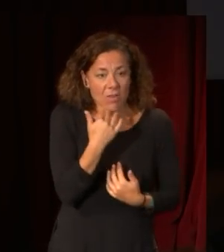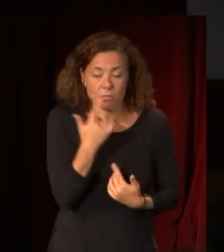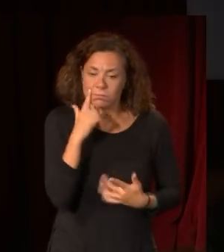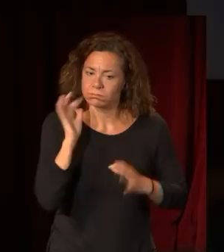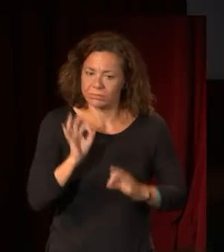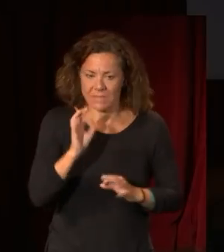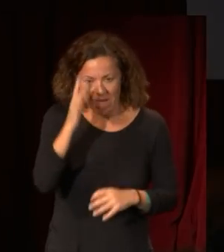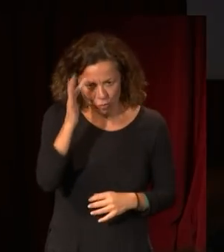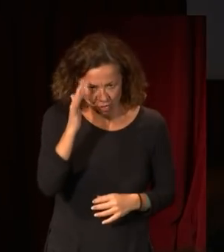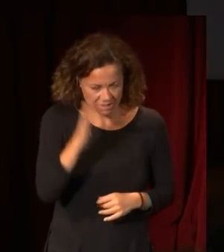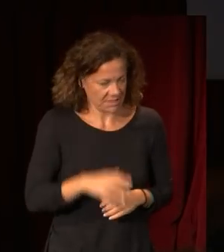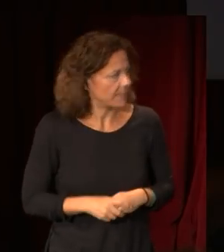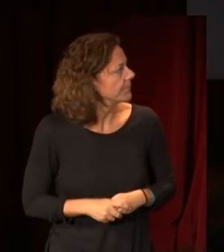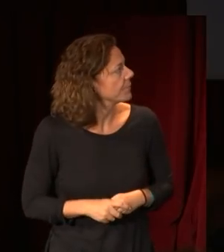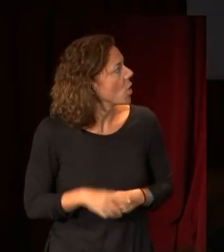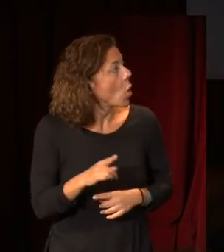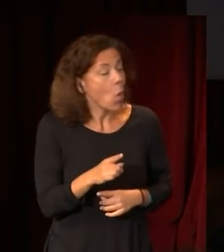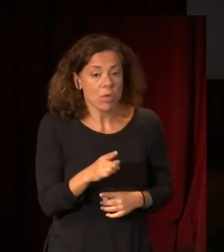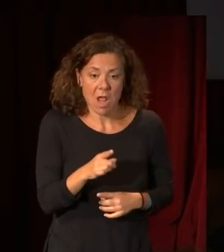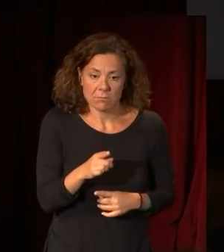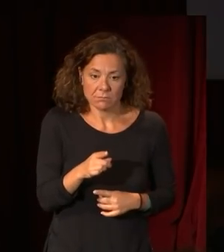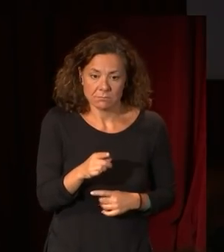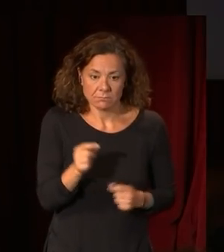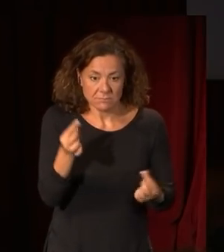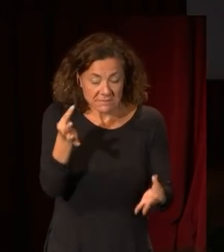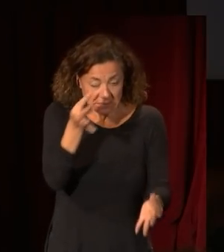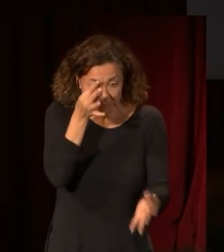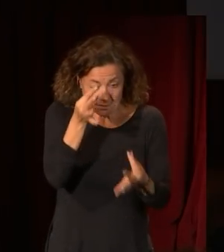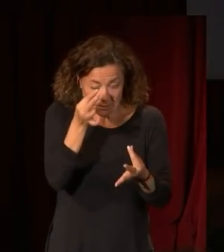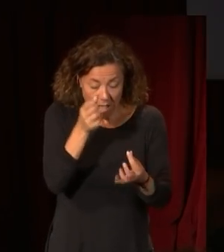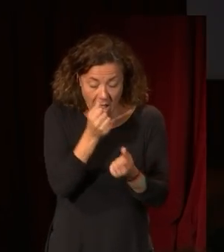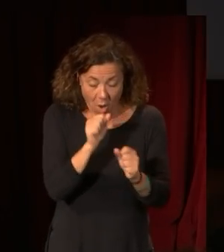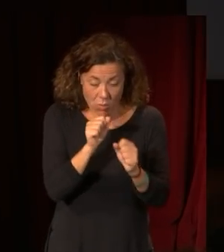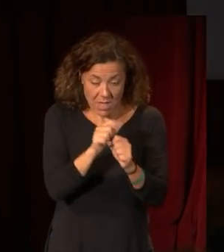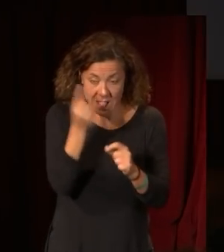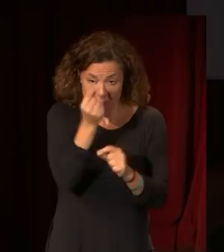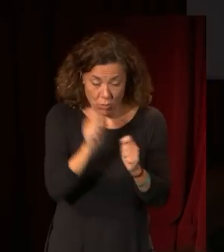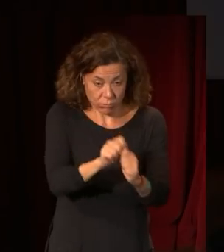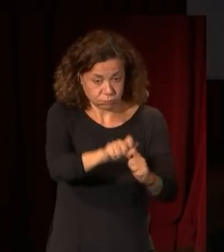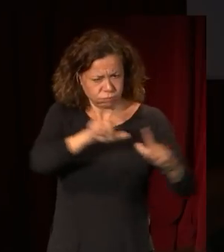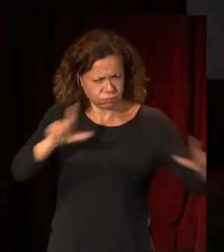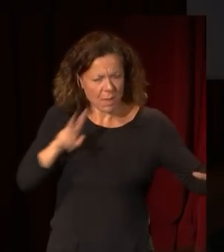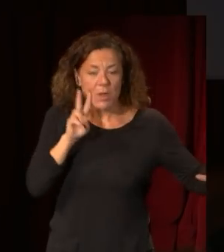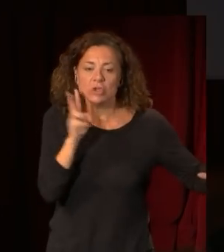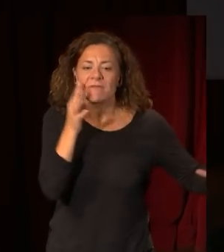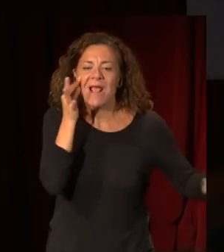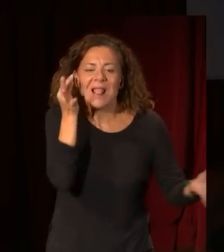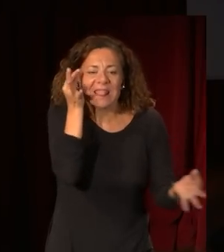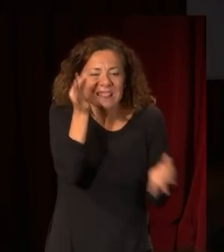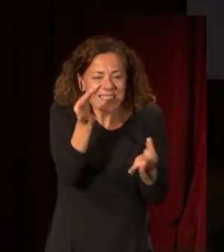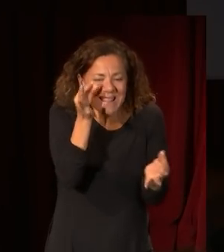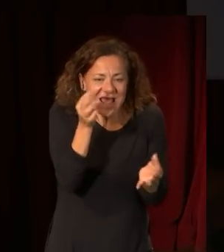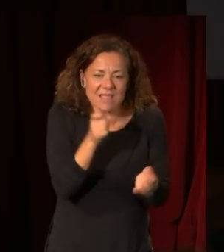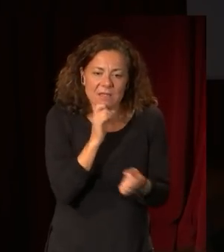ilusionistas un ilusionismo que pese a la monumentalidad de la pieza se observa en el detallismo con el que representa